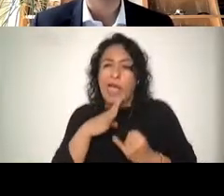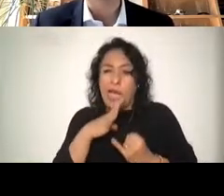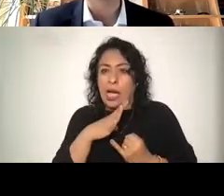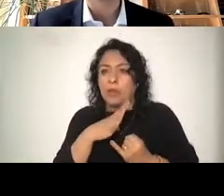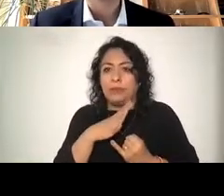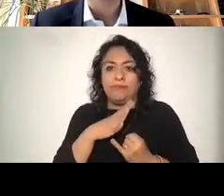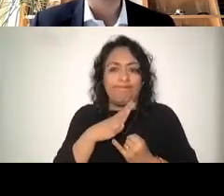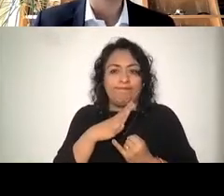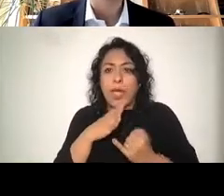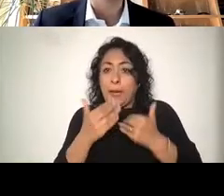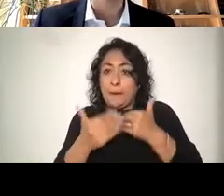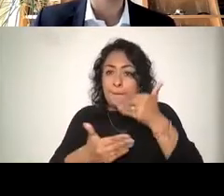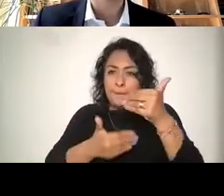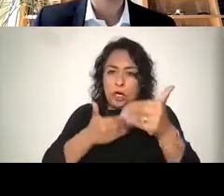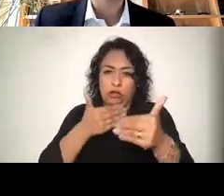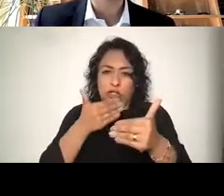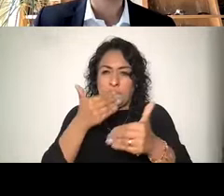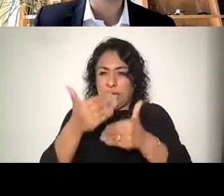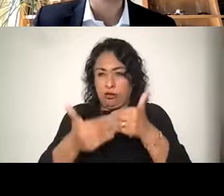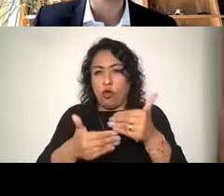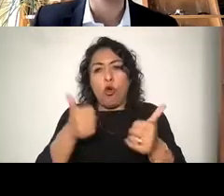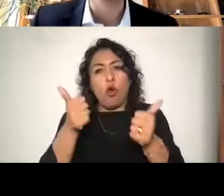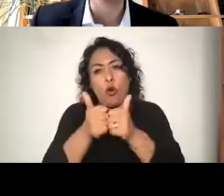sensibilización con los beneficiarios,